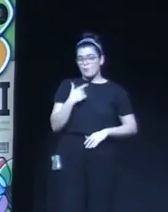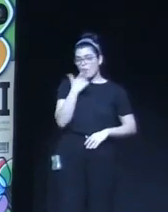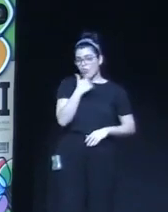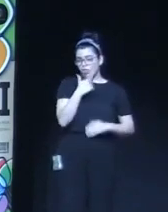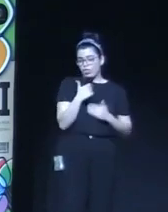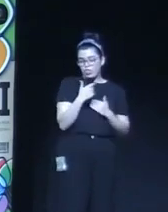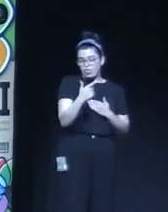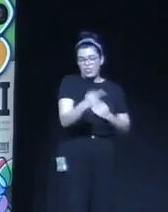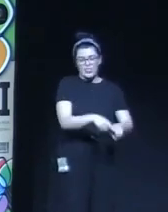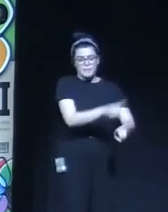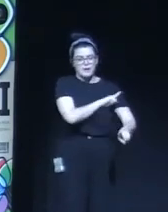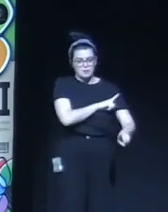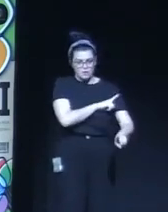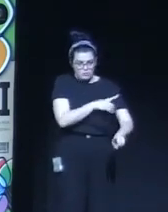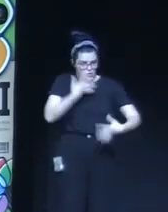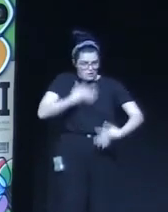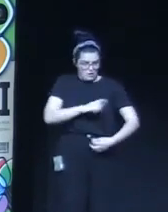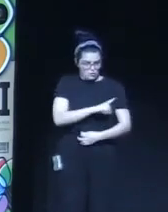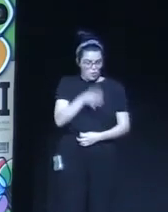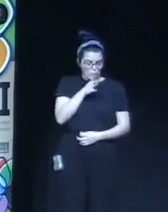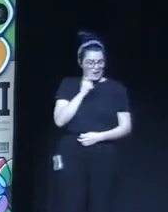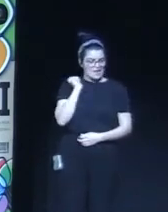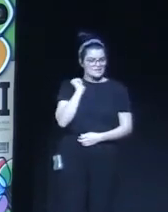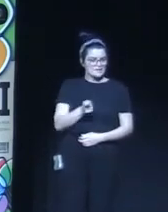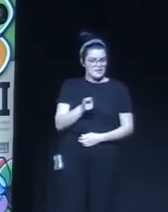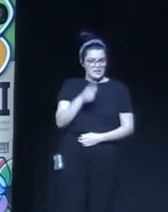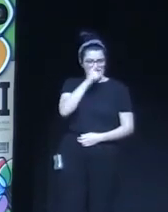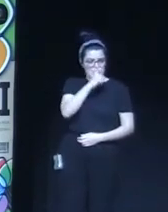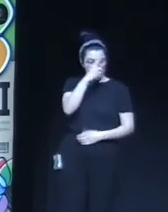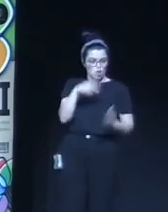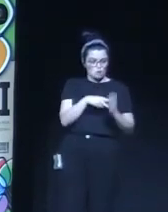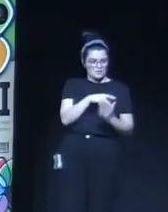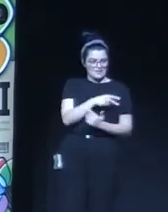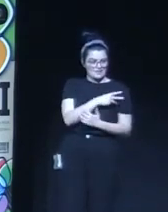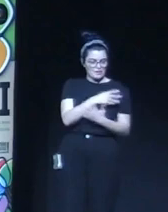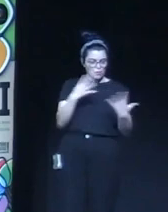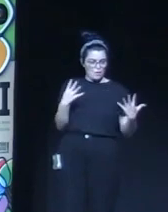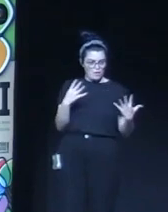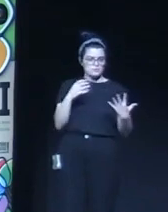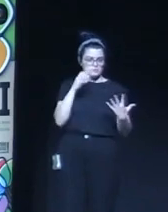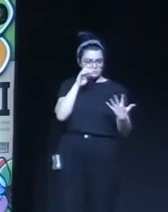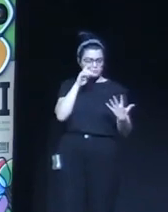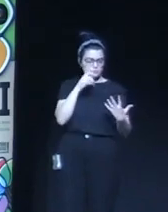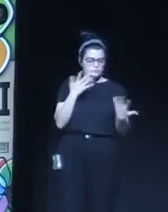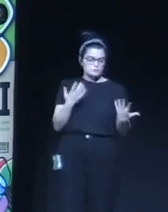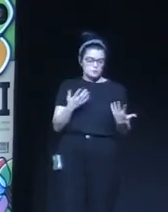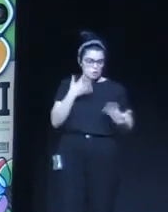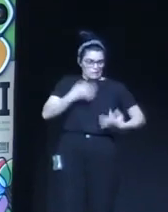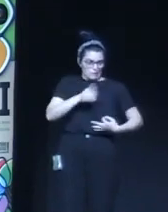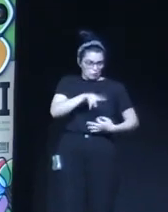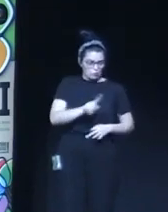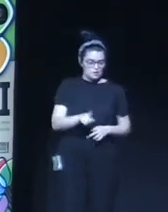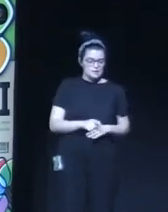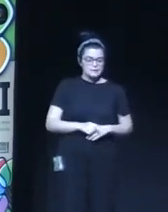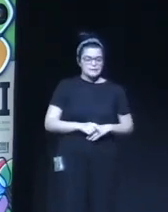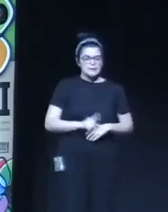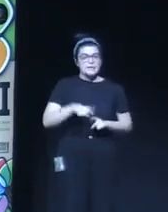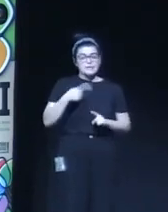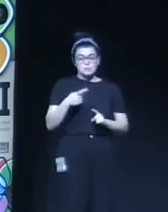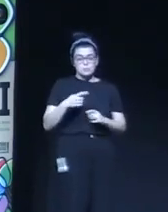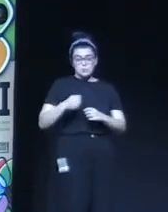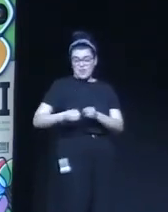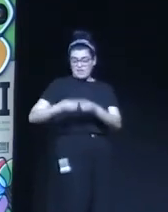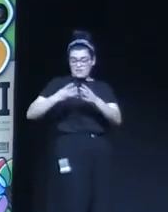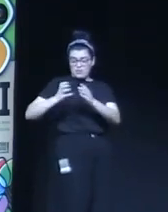y no es así porque la sentencia del juicio es en el 2019, y luego el desmantelamiento pues no